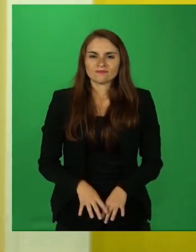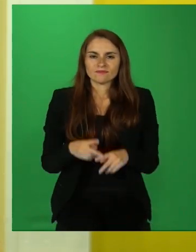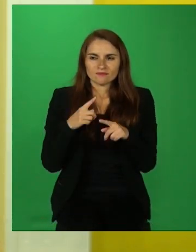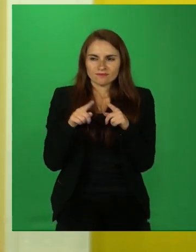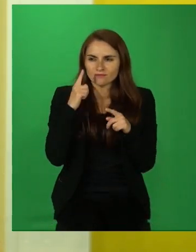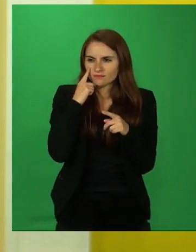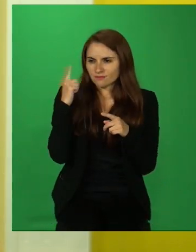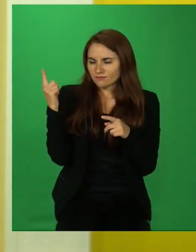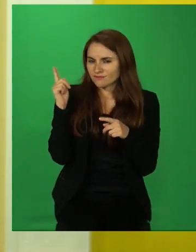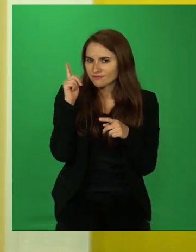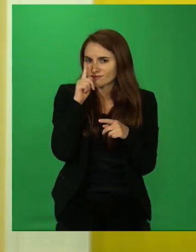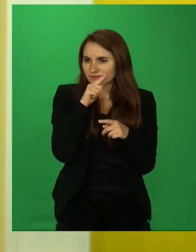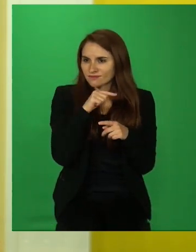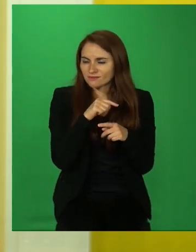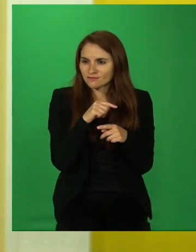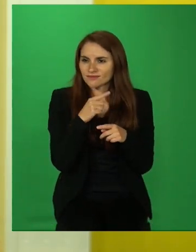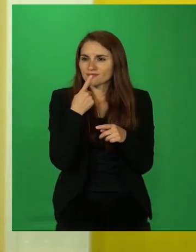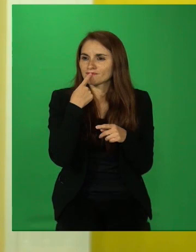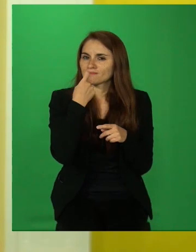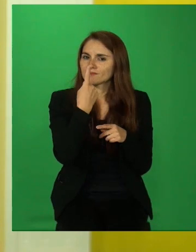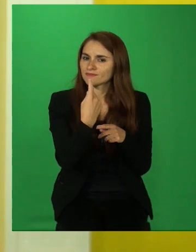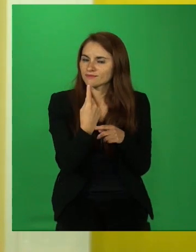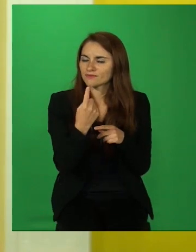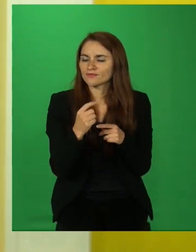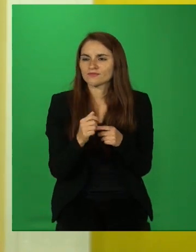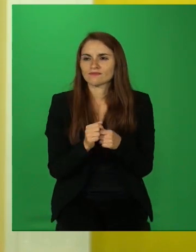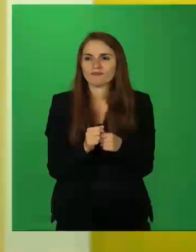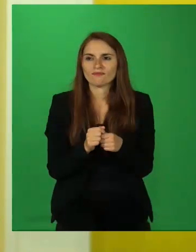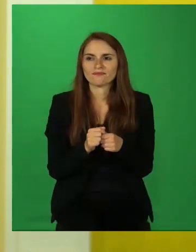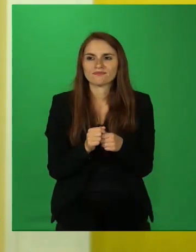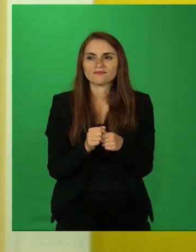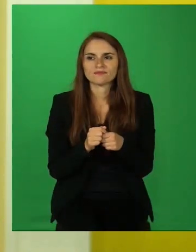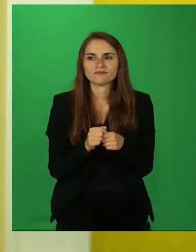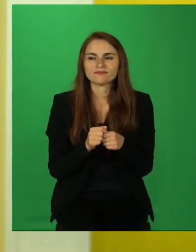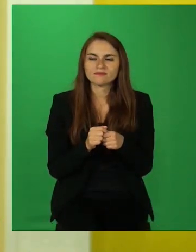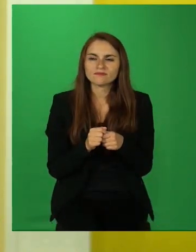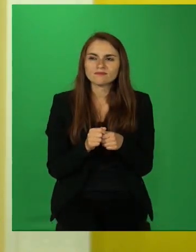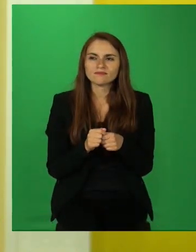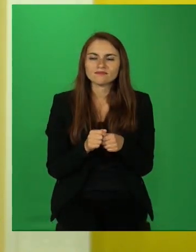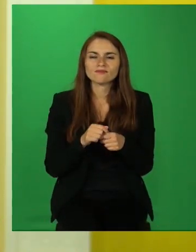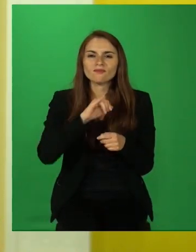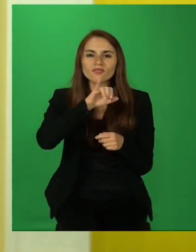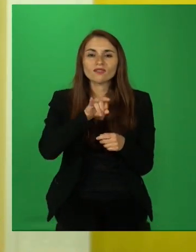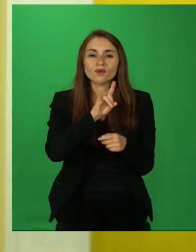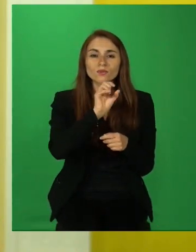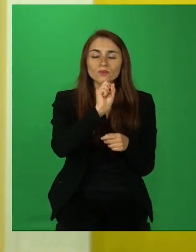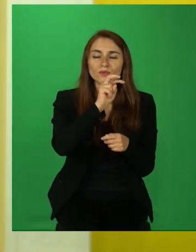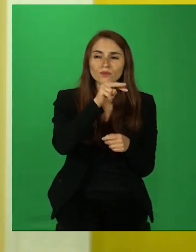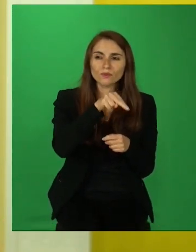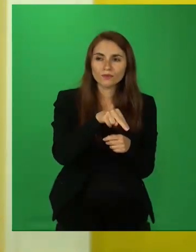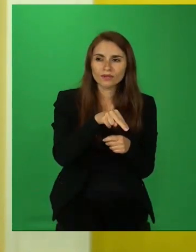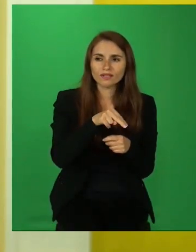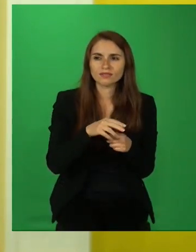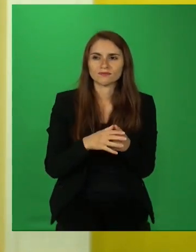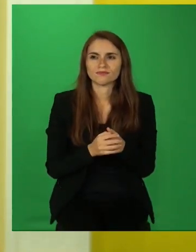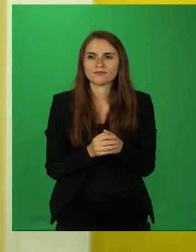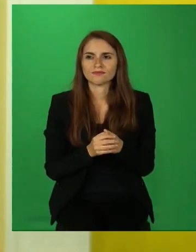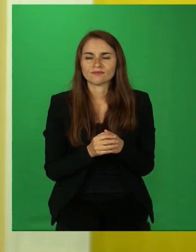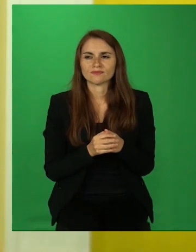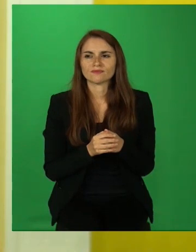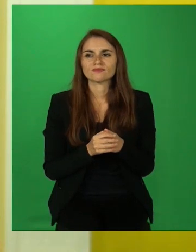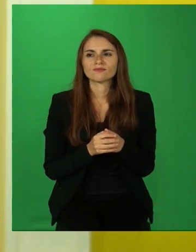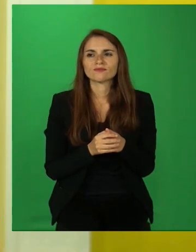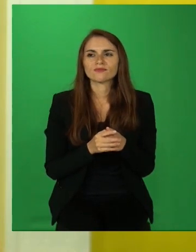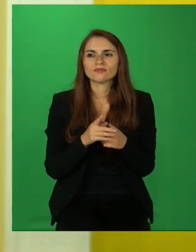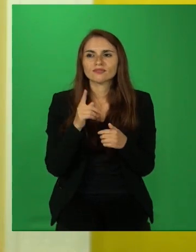última pregunta de evaluación para ver si aprendiste dice juan dice que en el siguiente ejercicio